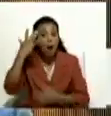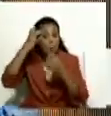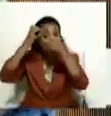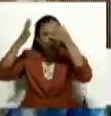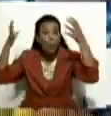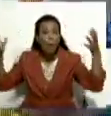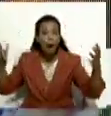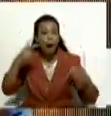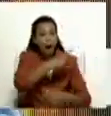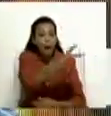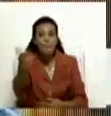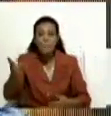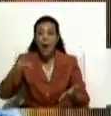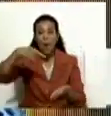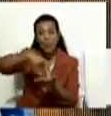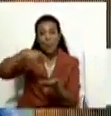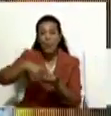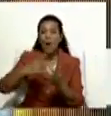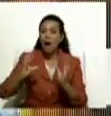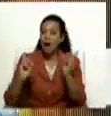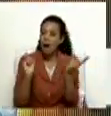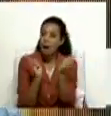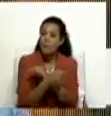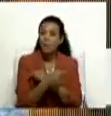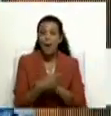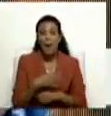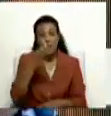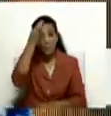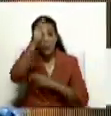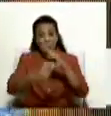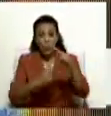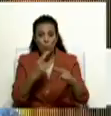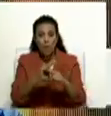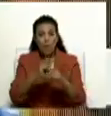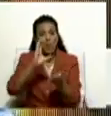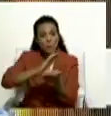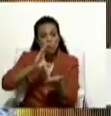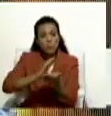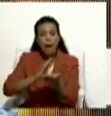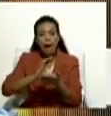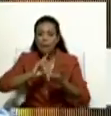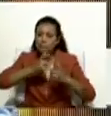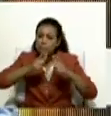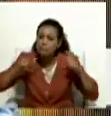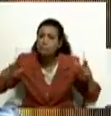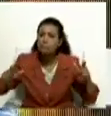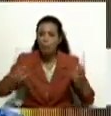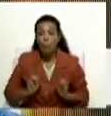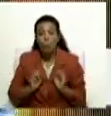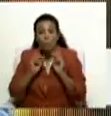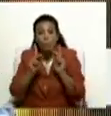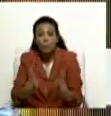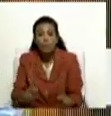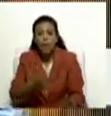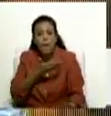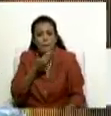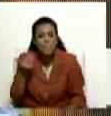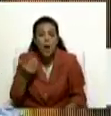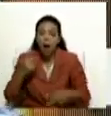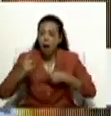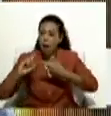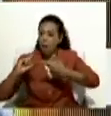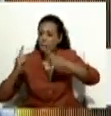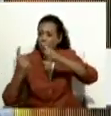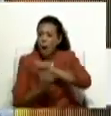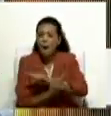visto y los que están por ver porque para Puerto cabello estamos generando una nueva oportunidad una nueva era